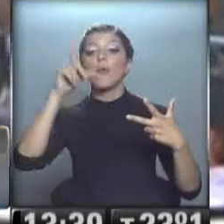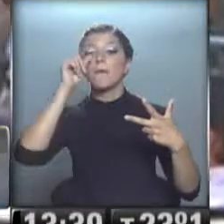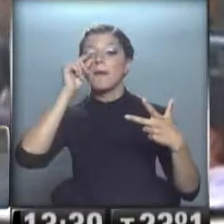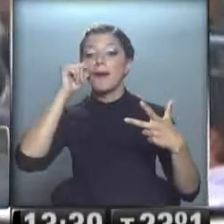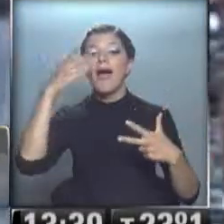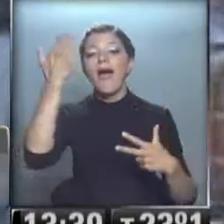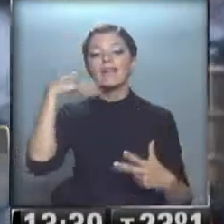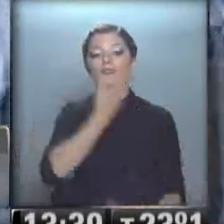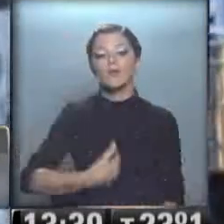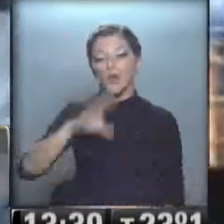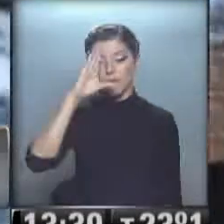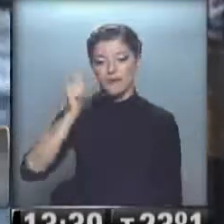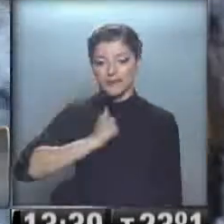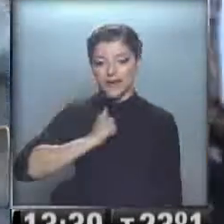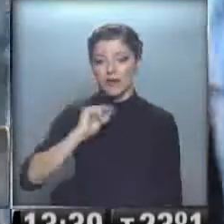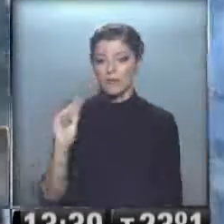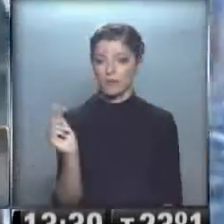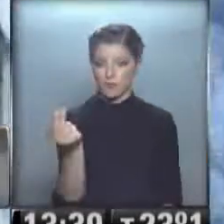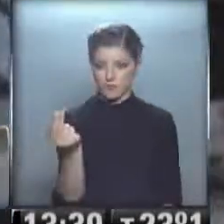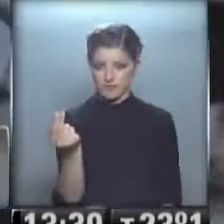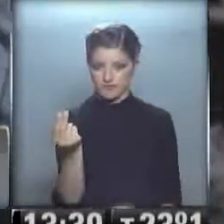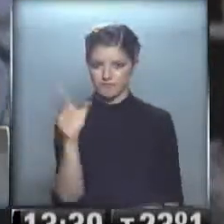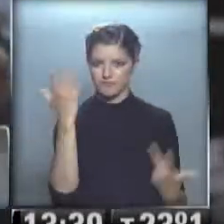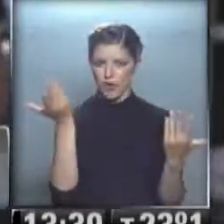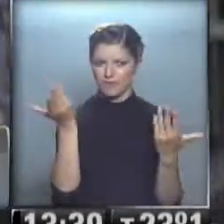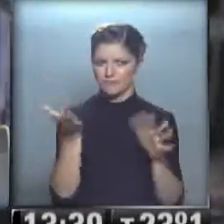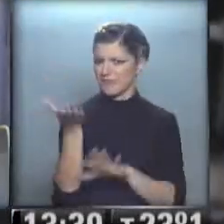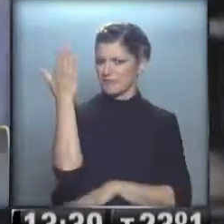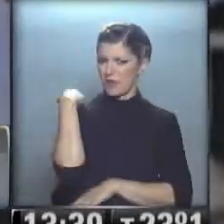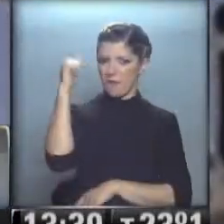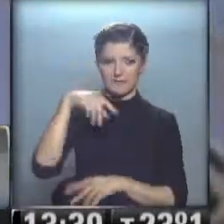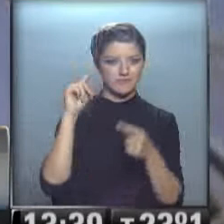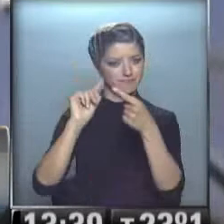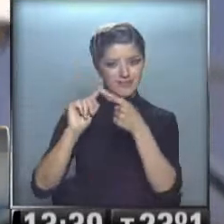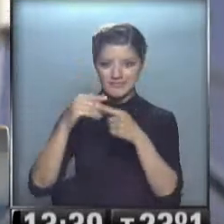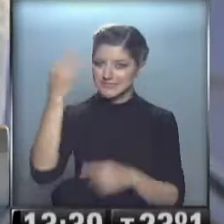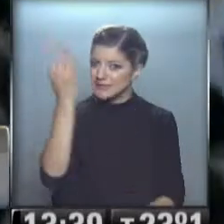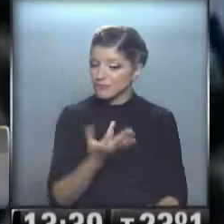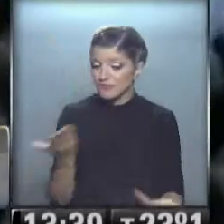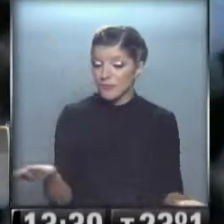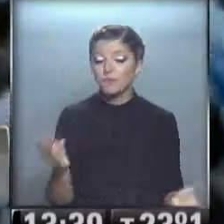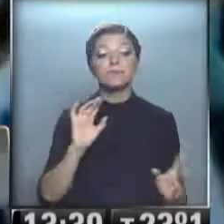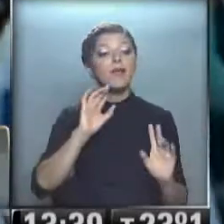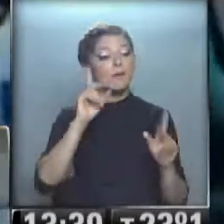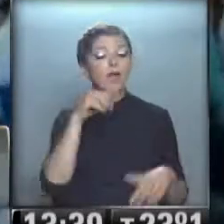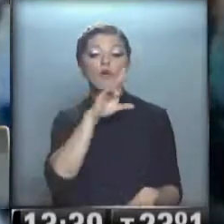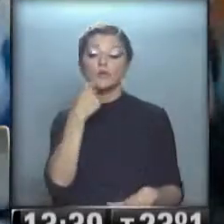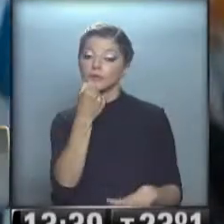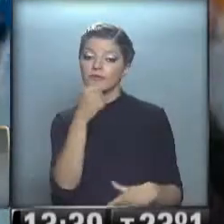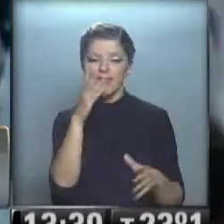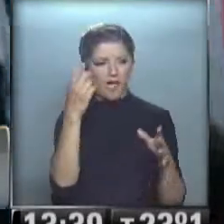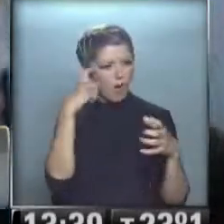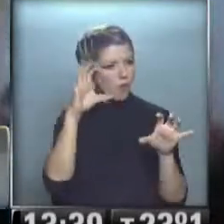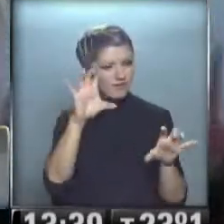ligar el presente con el pasado? Está ahí, es imposible ocultarlo y barrerlo bajo la alfombra. Hablando de ese pasado, recordemos en el caso de João Goulart que